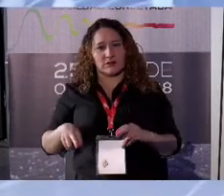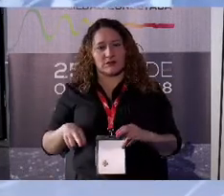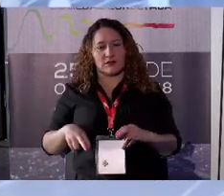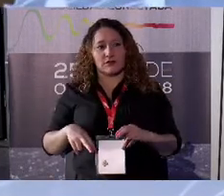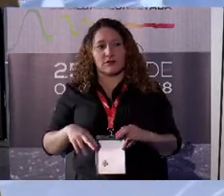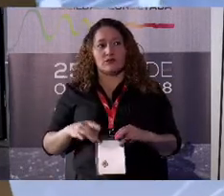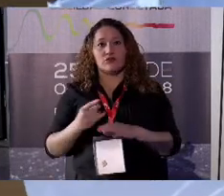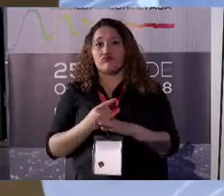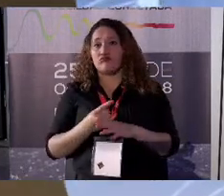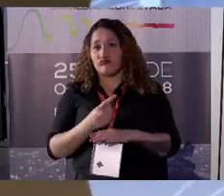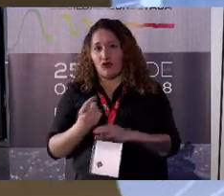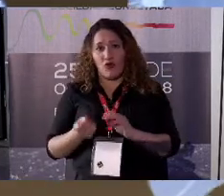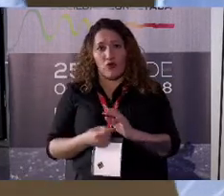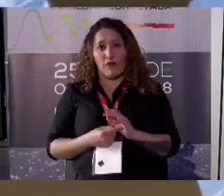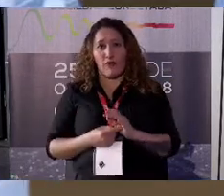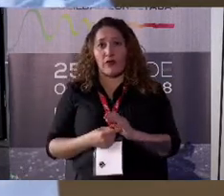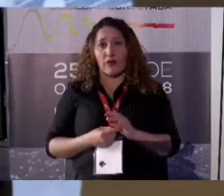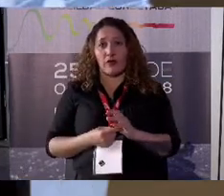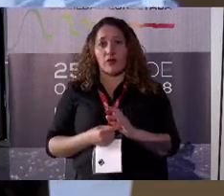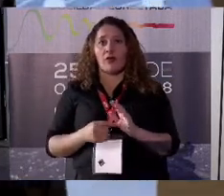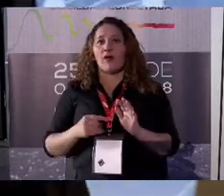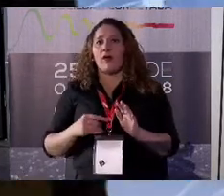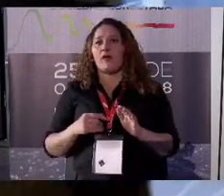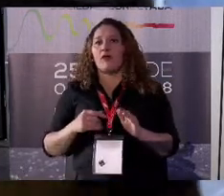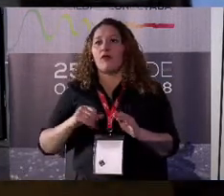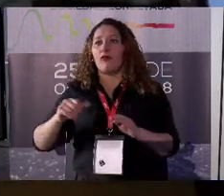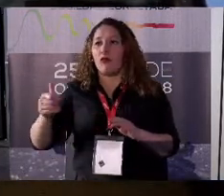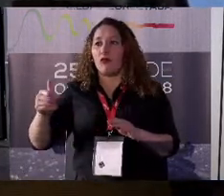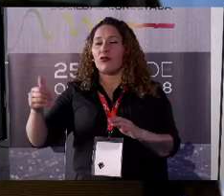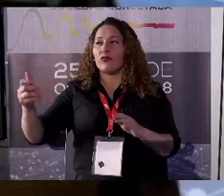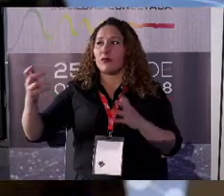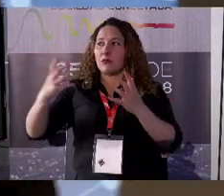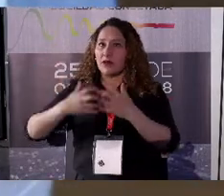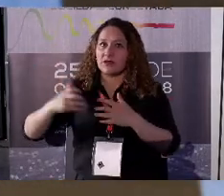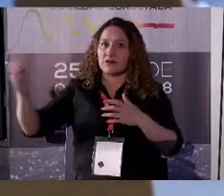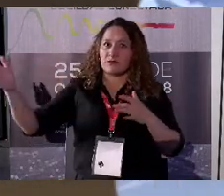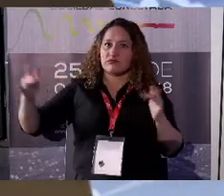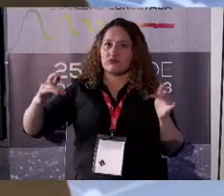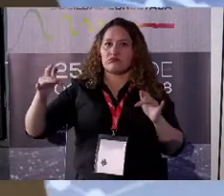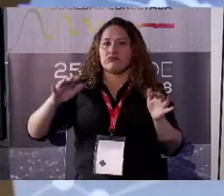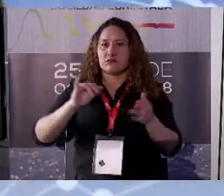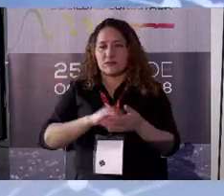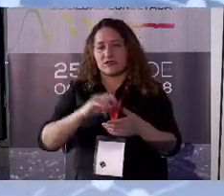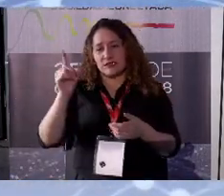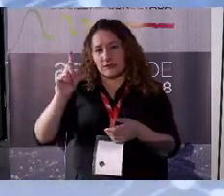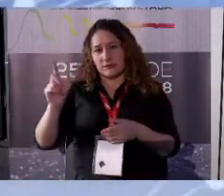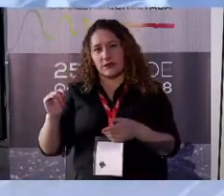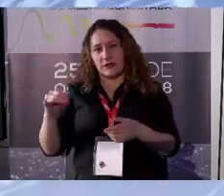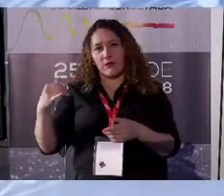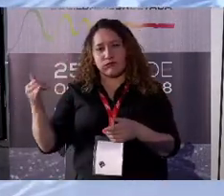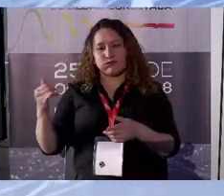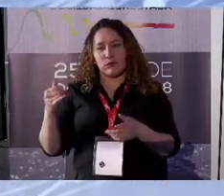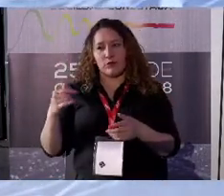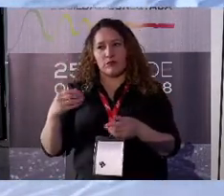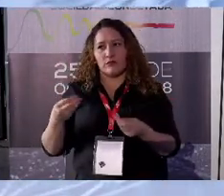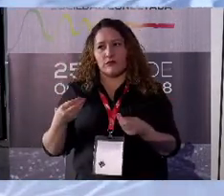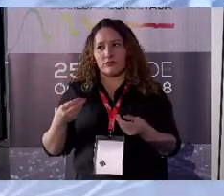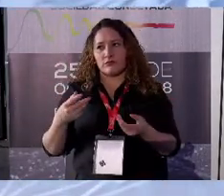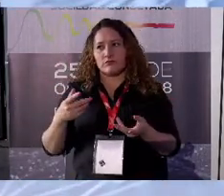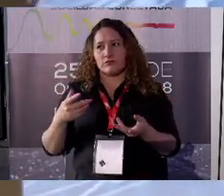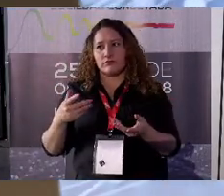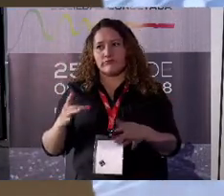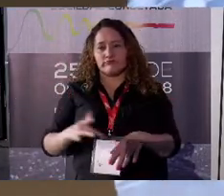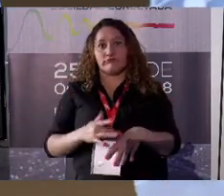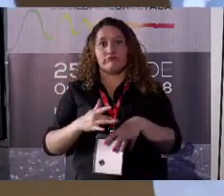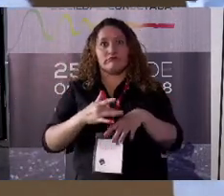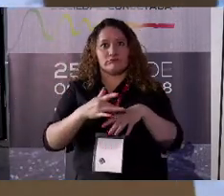el gigahertz completo, hasta que los otros vayan llegando. Eso es el modelo que Italia tiene para